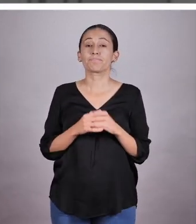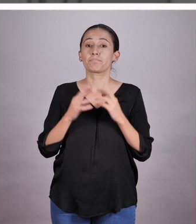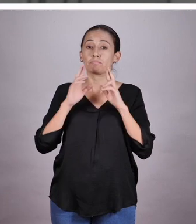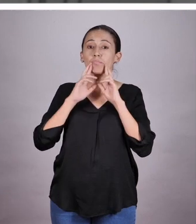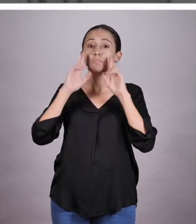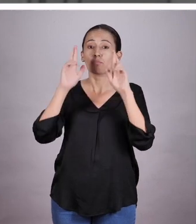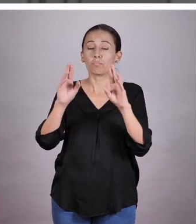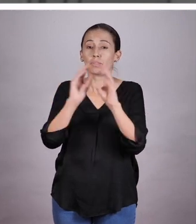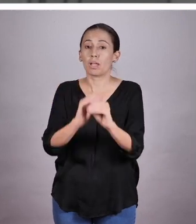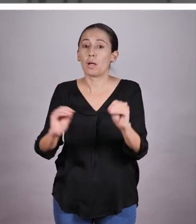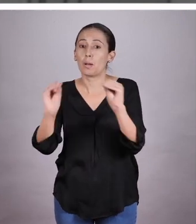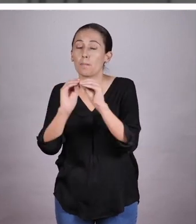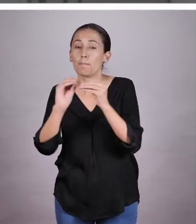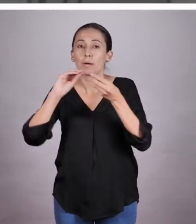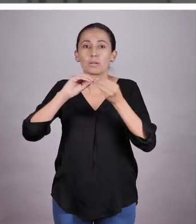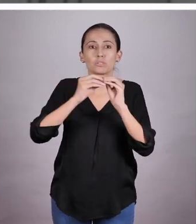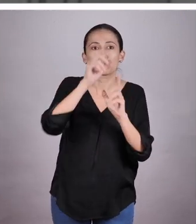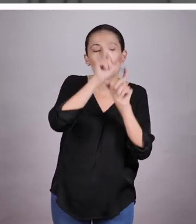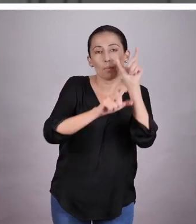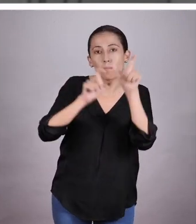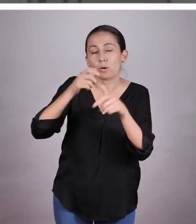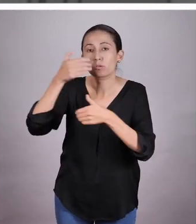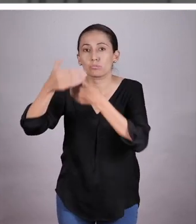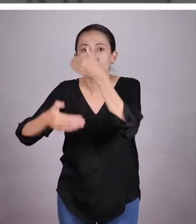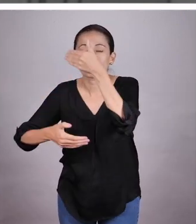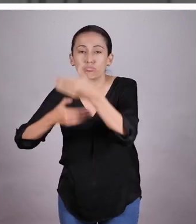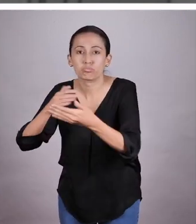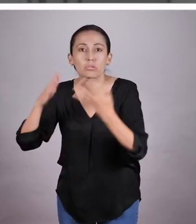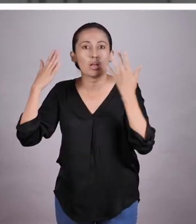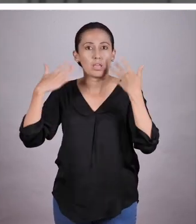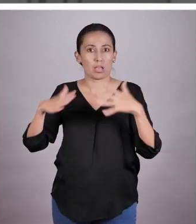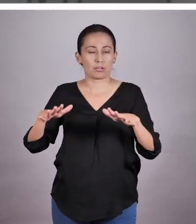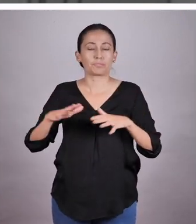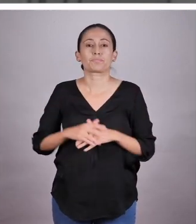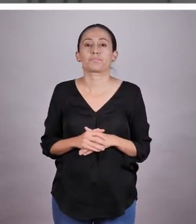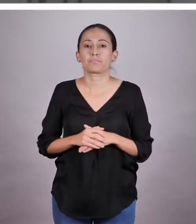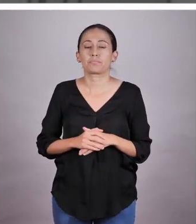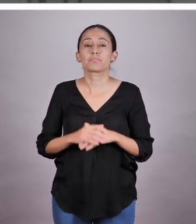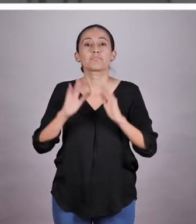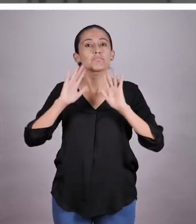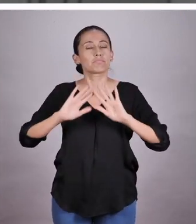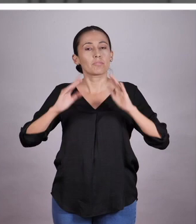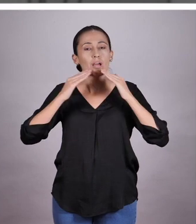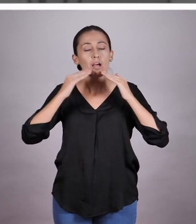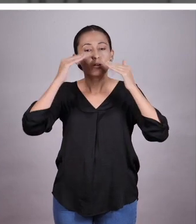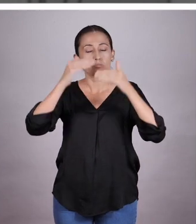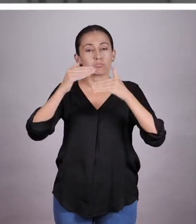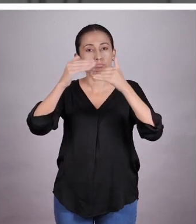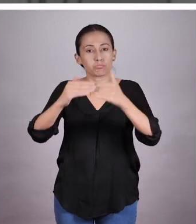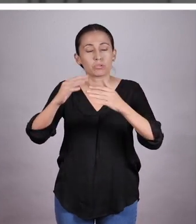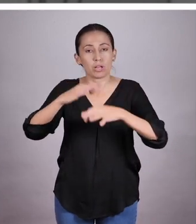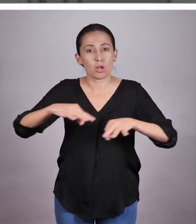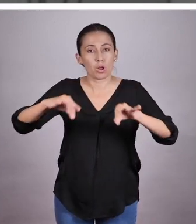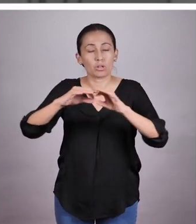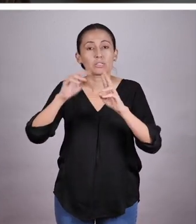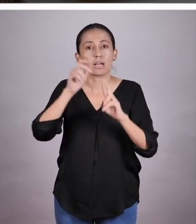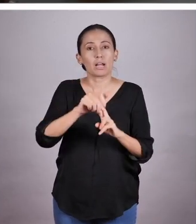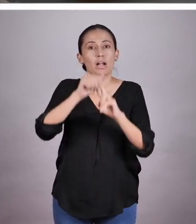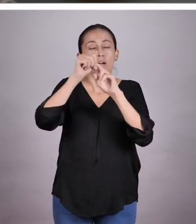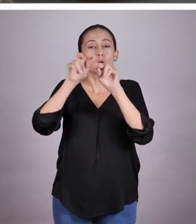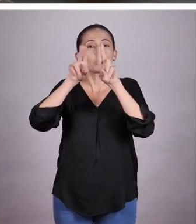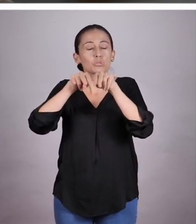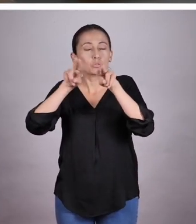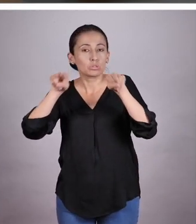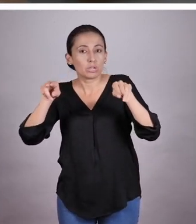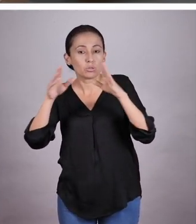a mayor número de personas, mayor demanda de productos y servicios. Por consiguiente, se necesitan más recursos naturales y